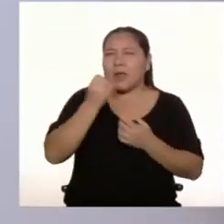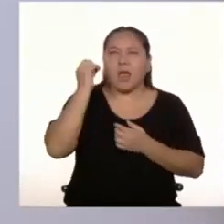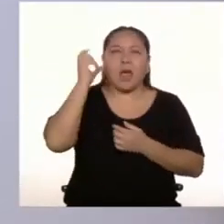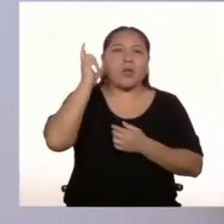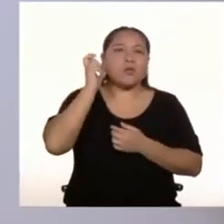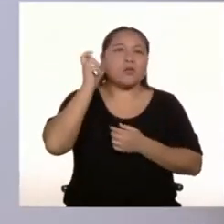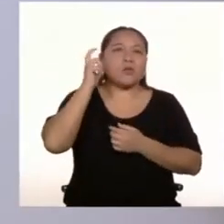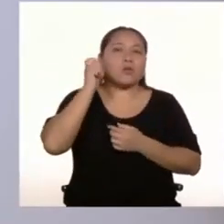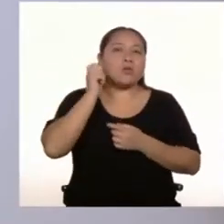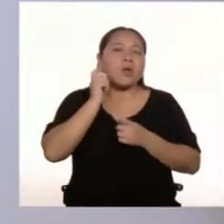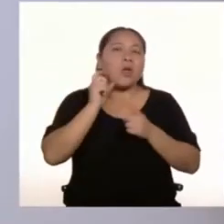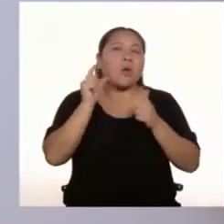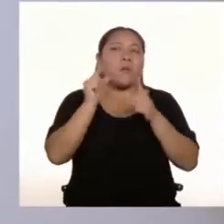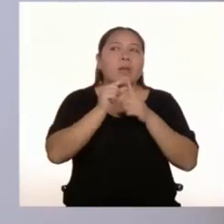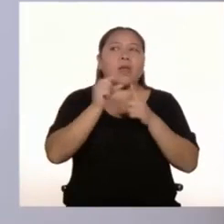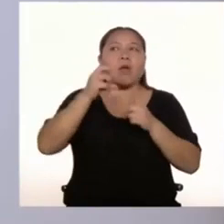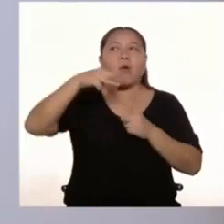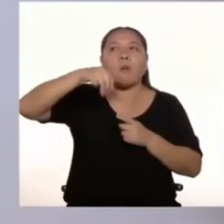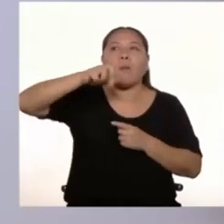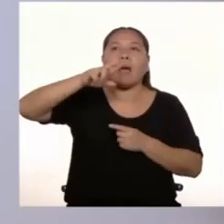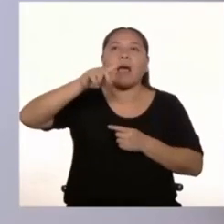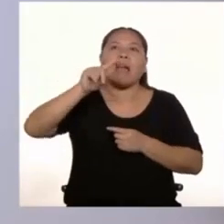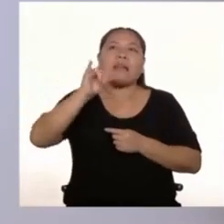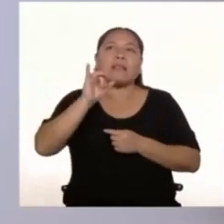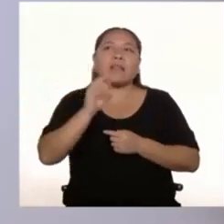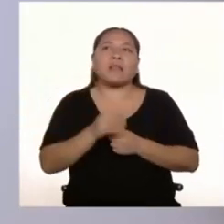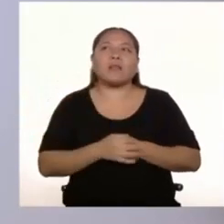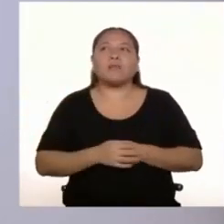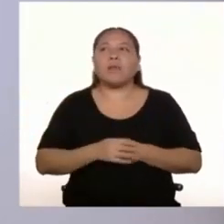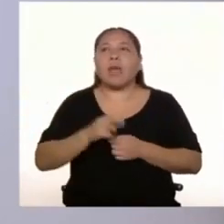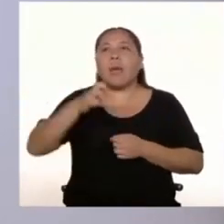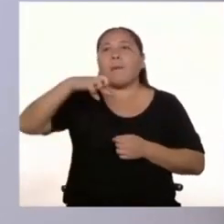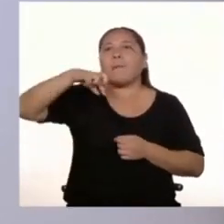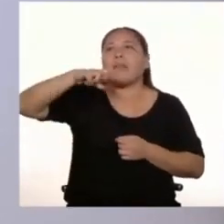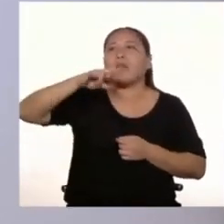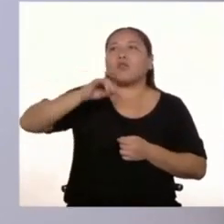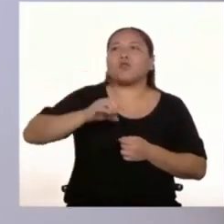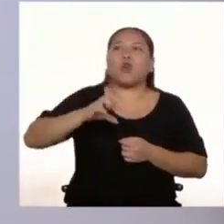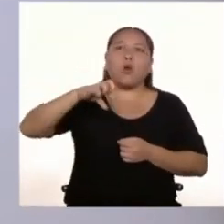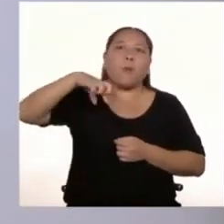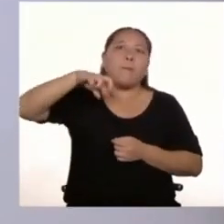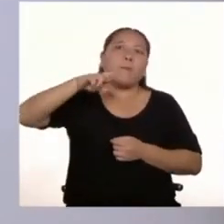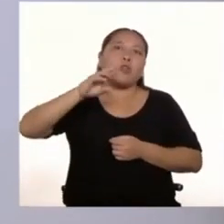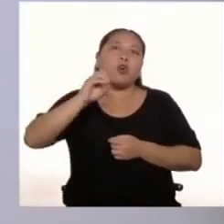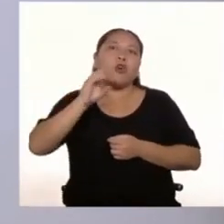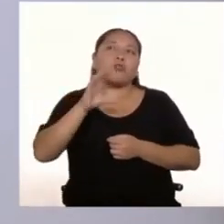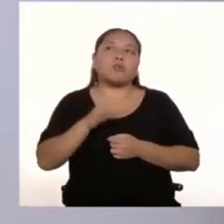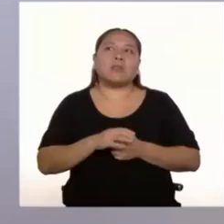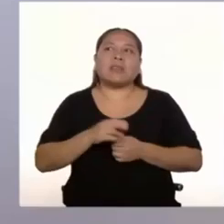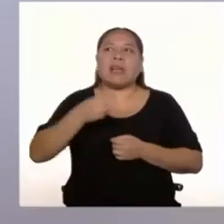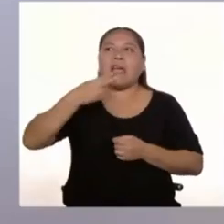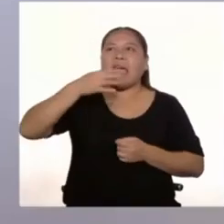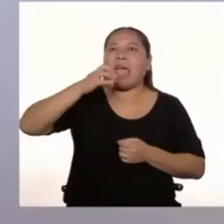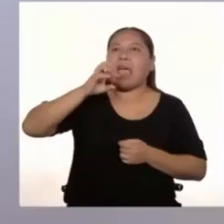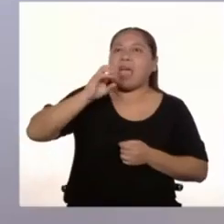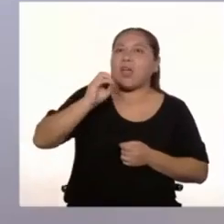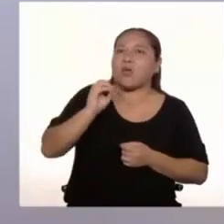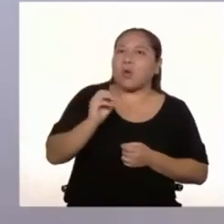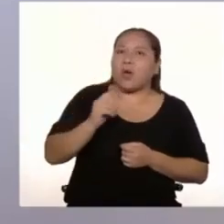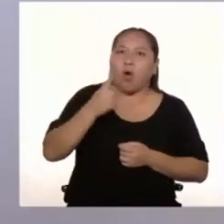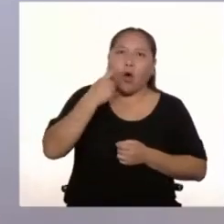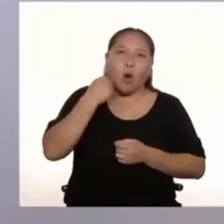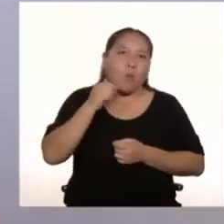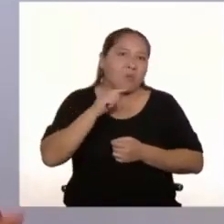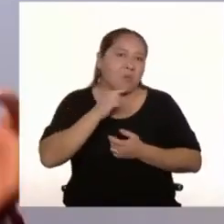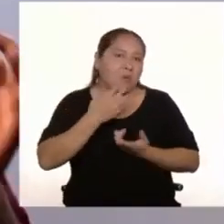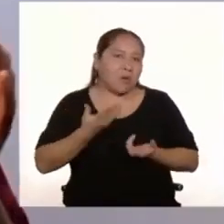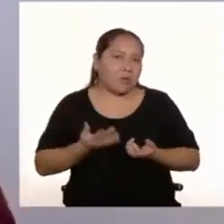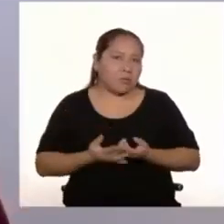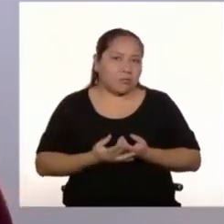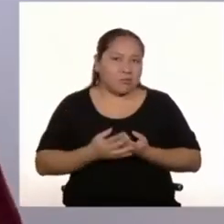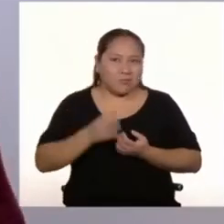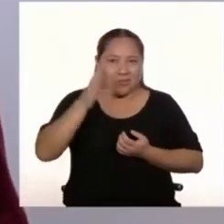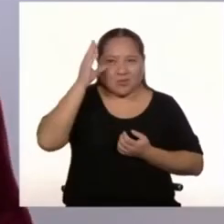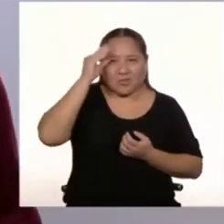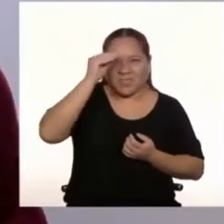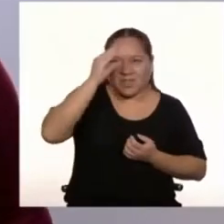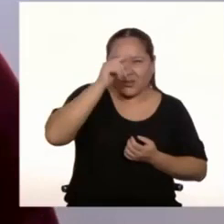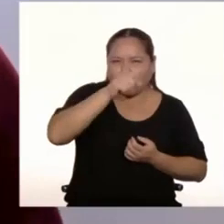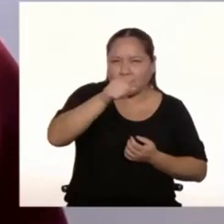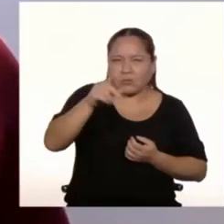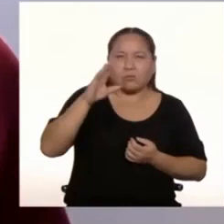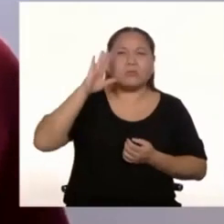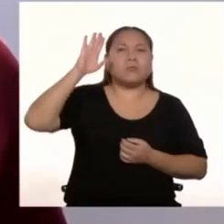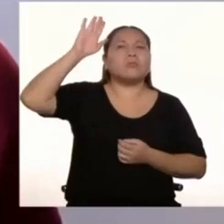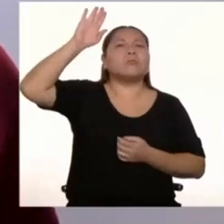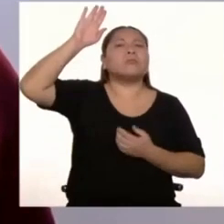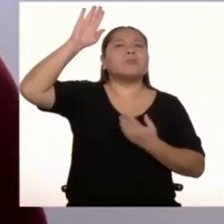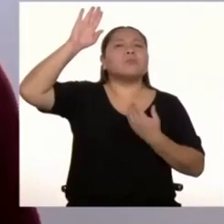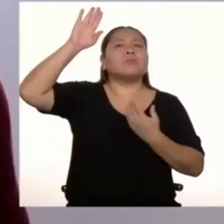como mártir, precursor, prócer, héroe y heroína. Chicas y chicos, levanten la mano si